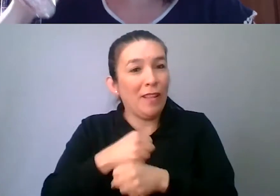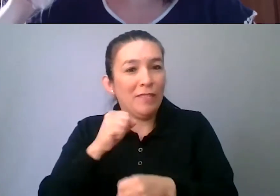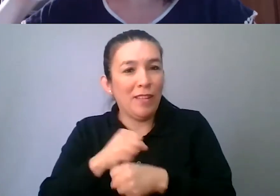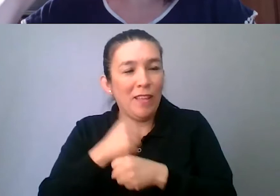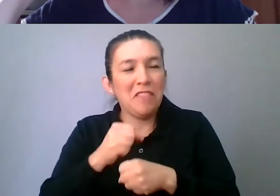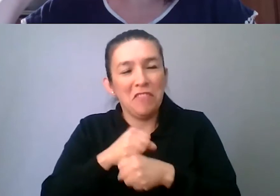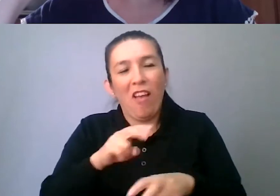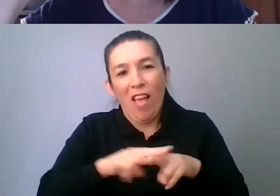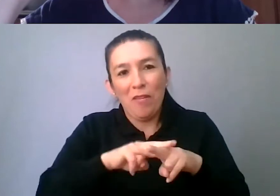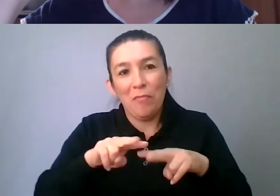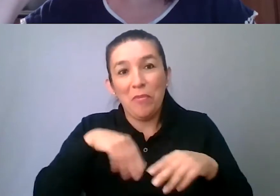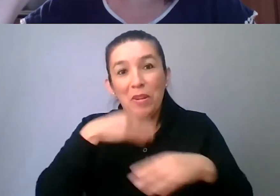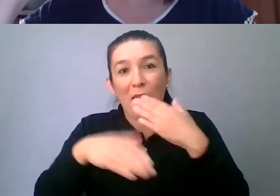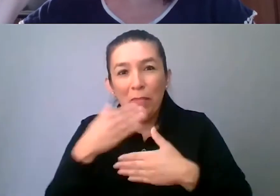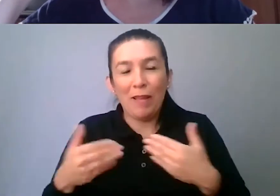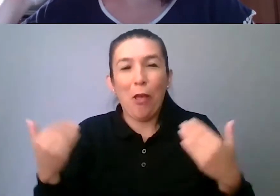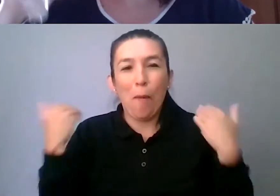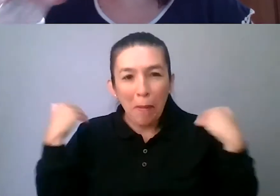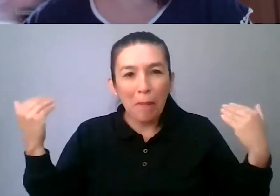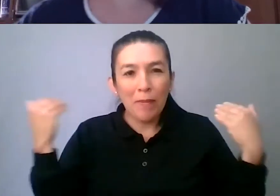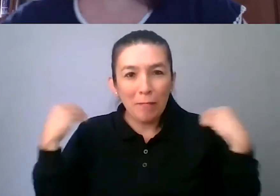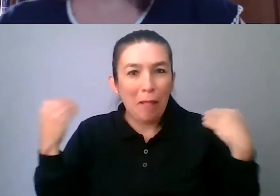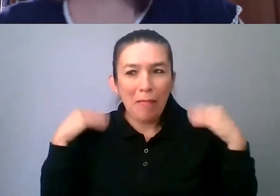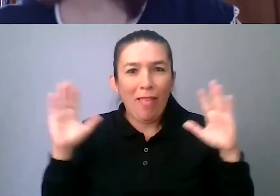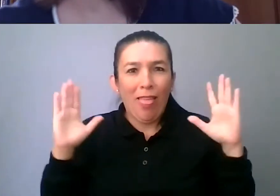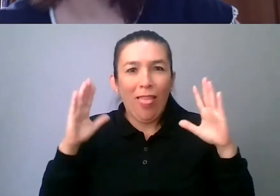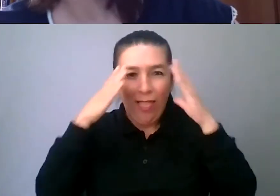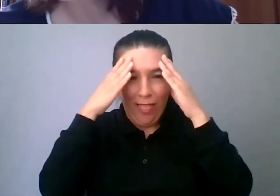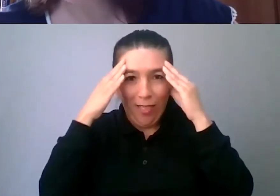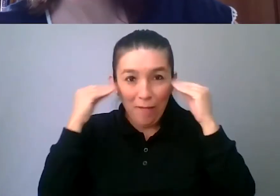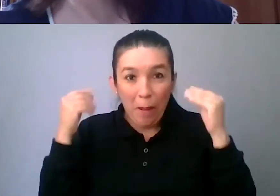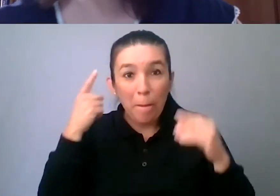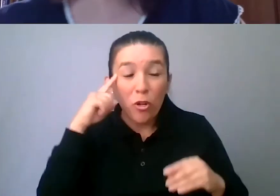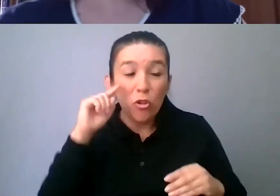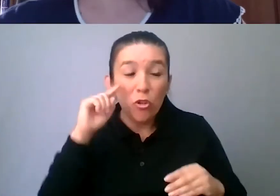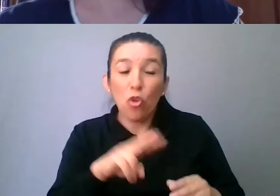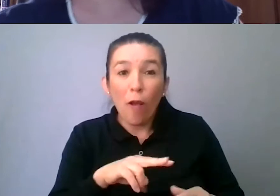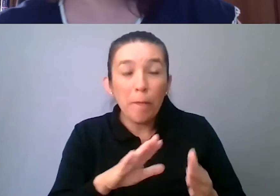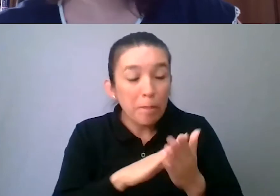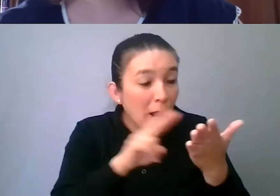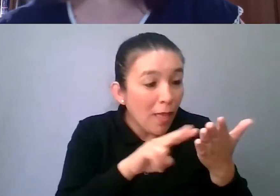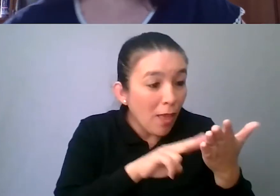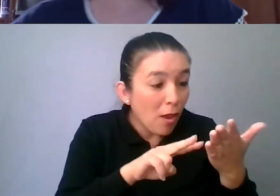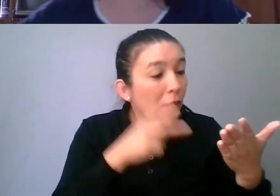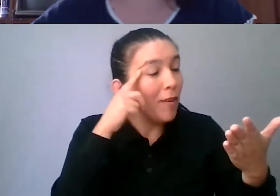la sigo haciendo, pero como no la sigo haciendo, se me olvida. Pero si vuelvo a buscar la instrucción, puedo hacerla de nuevo. Entonces,